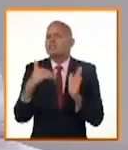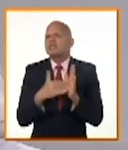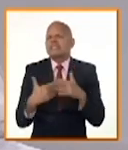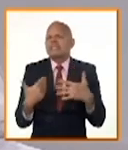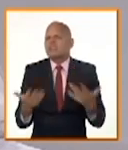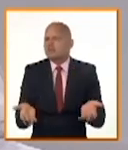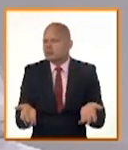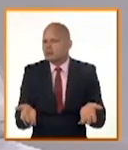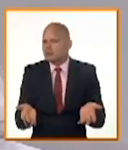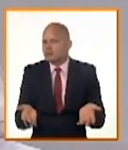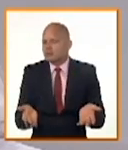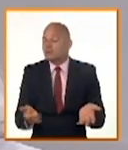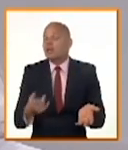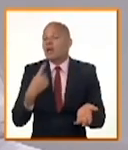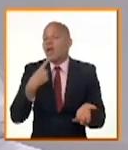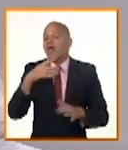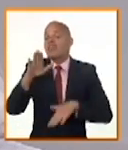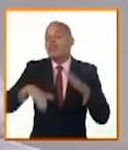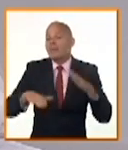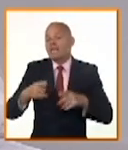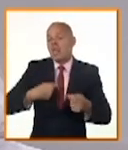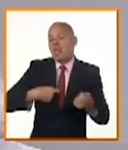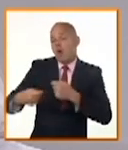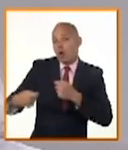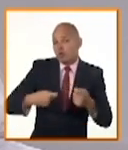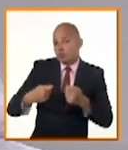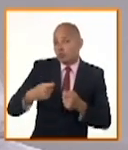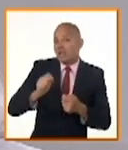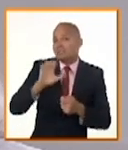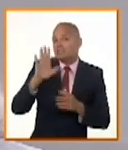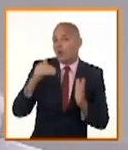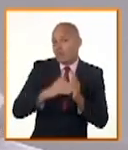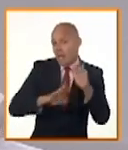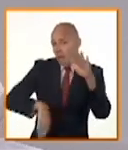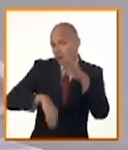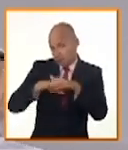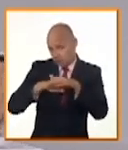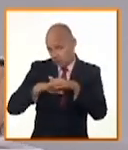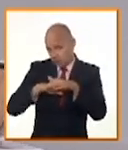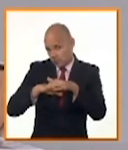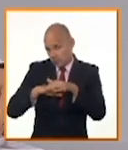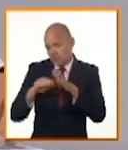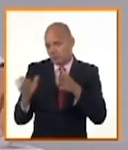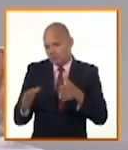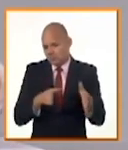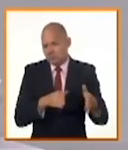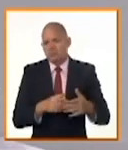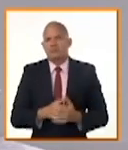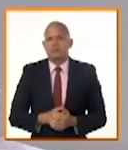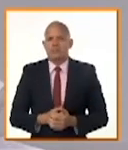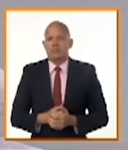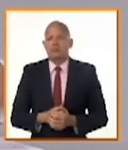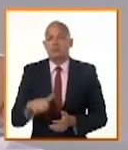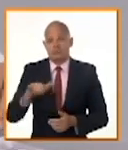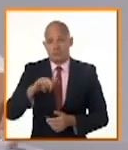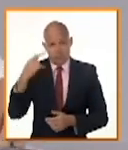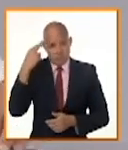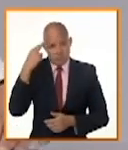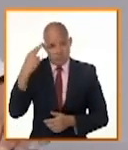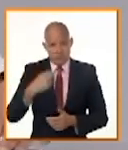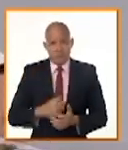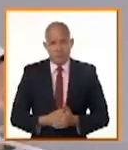con algunos aspectos insistimos hoy Esto bueno También tenemos que traer esto de la de lo que veníamos trabajando o sea